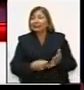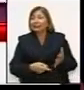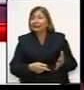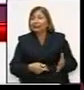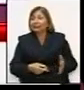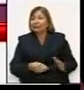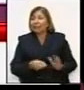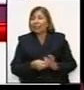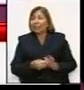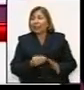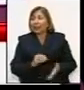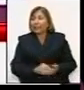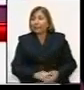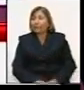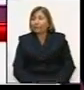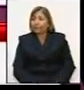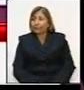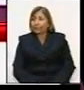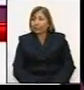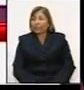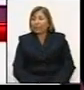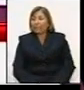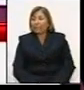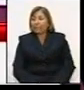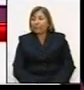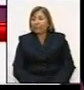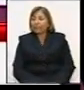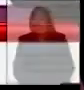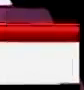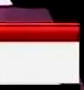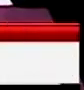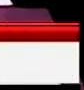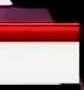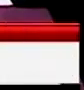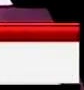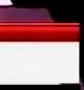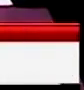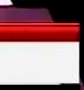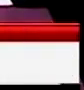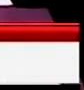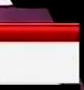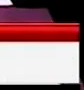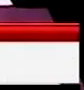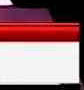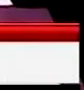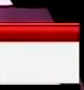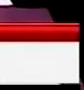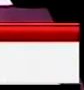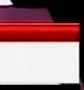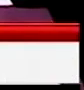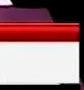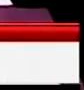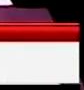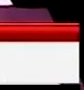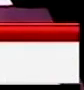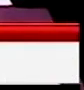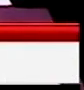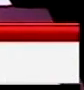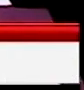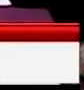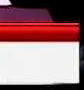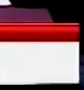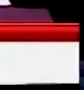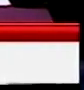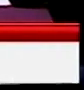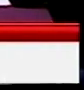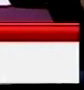salvo la de Leguía. Leguía entra al poder, cambia la constitución en el año 20 y se queda con ella hasta que cae y fallece. Después la